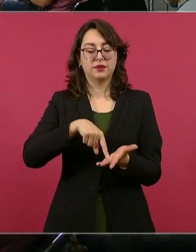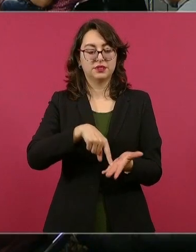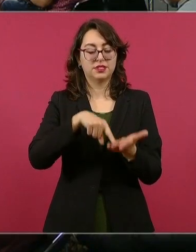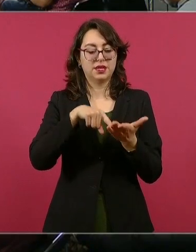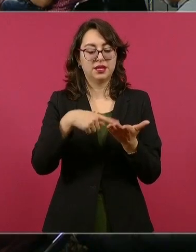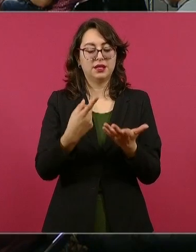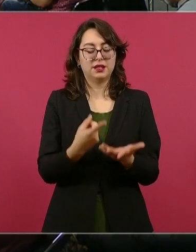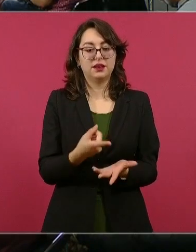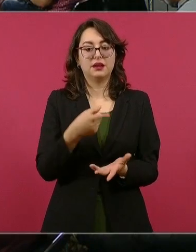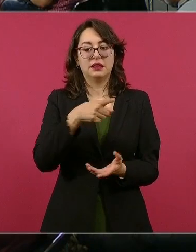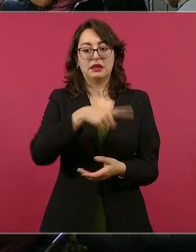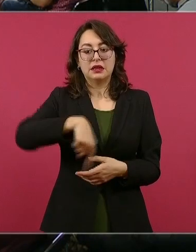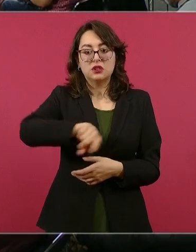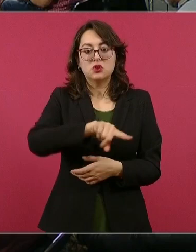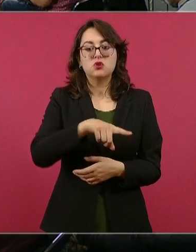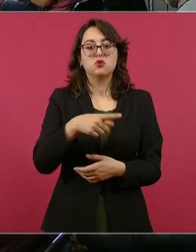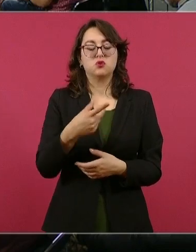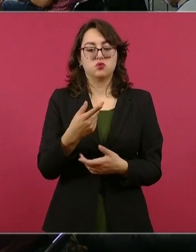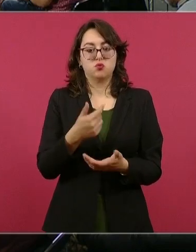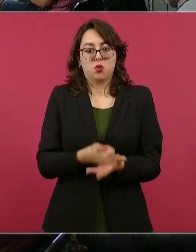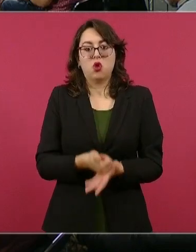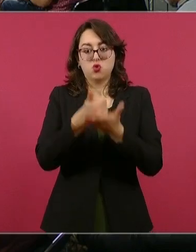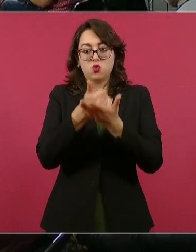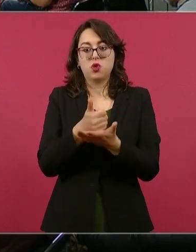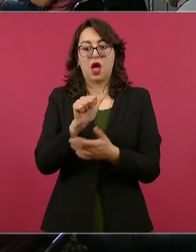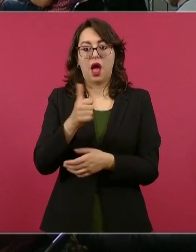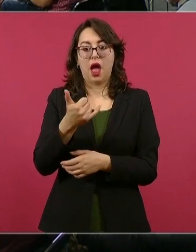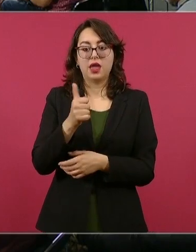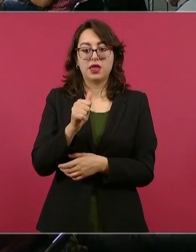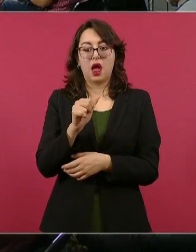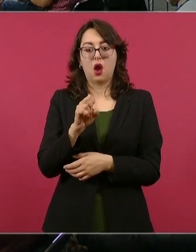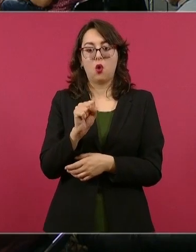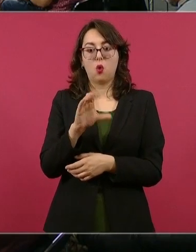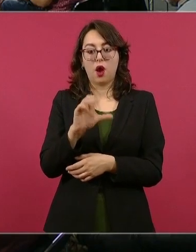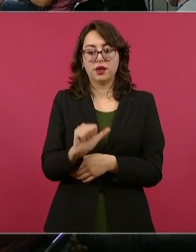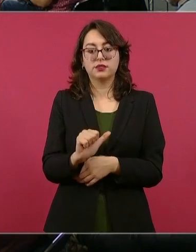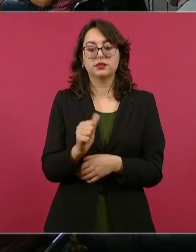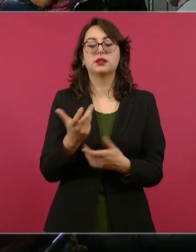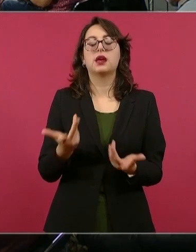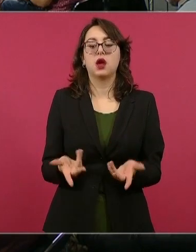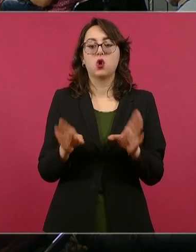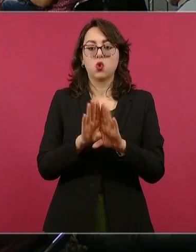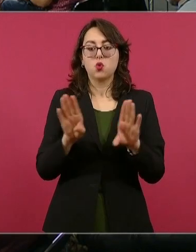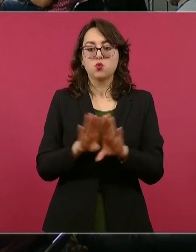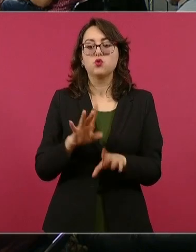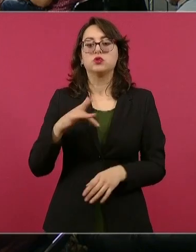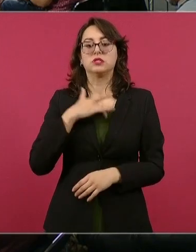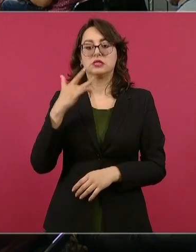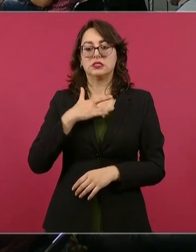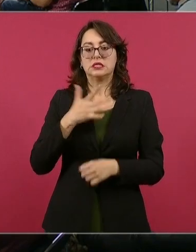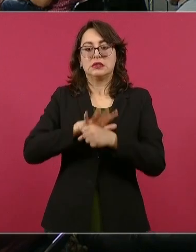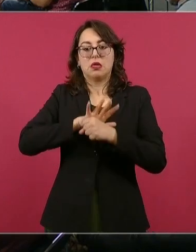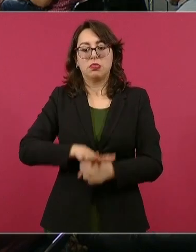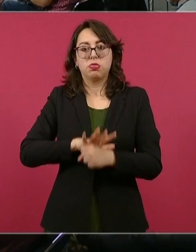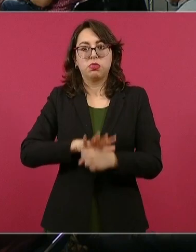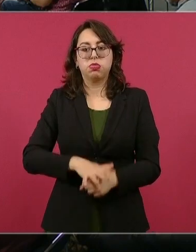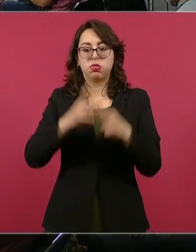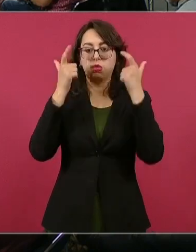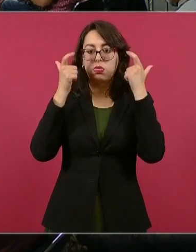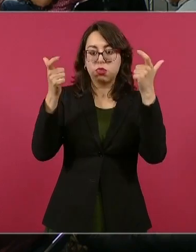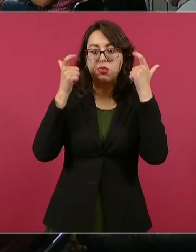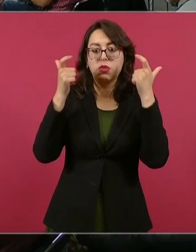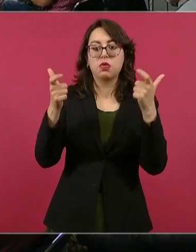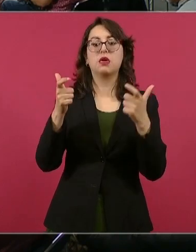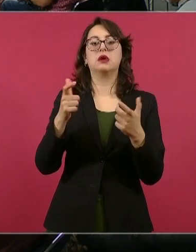y como tratamiento complementario para diversos problemas de salud, sobre todo para padecimientos emocionales, estrés,